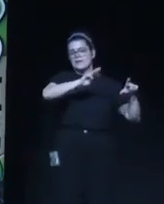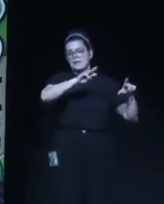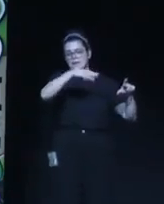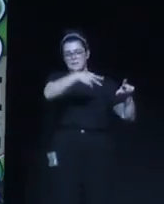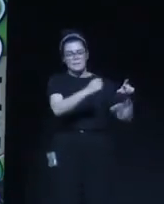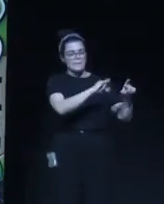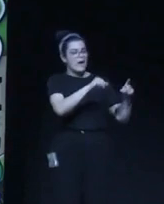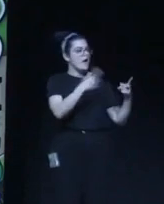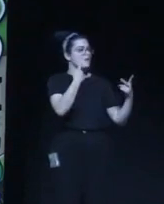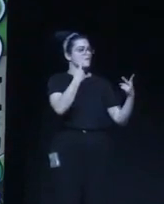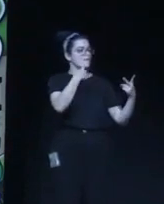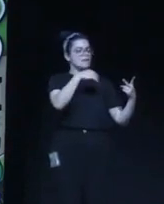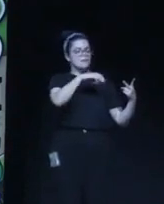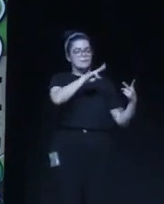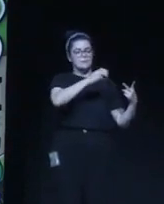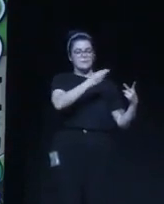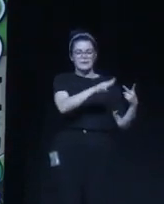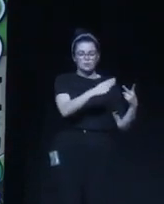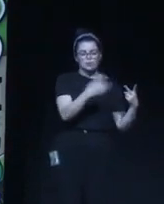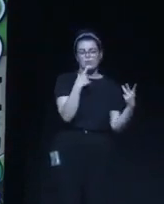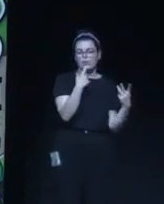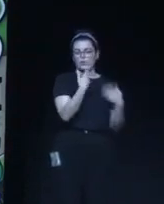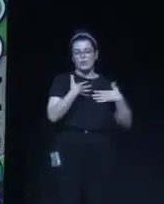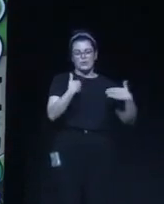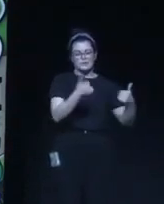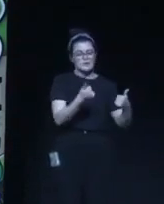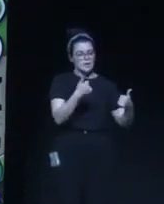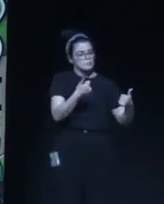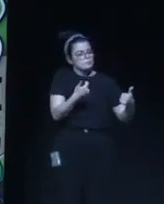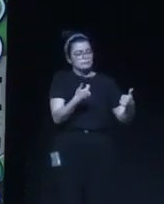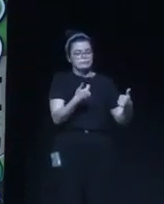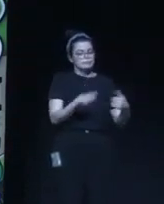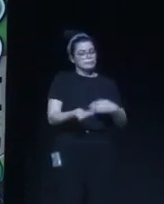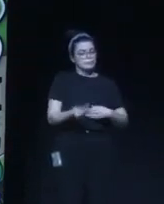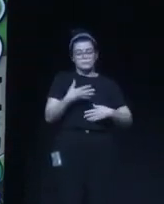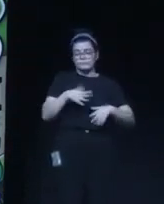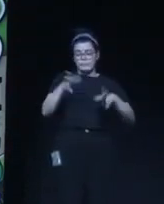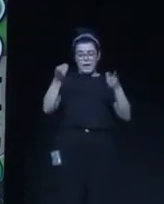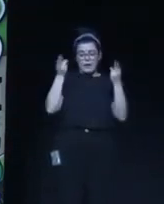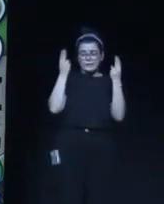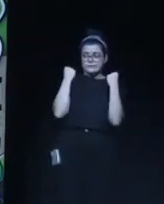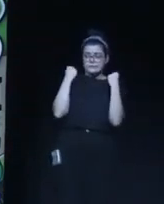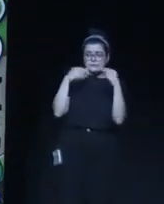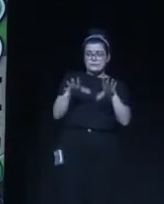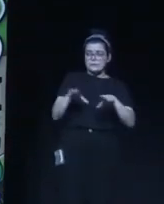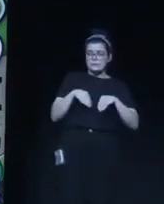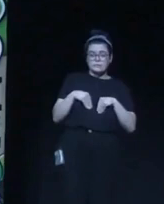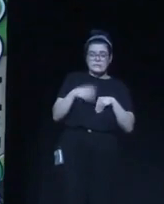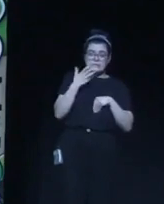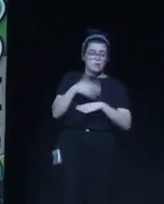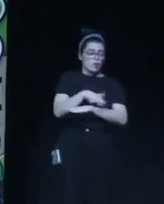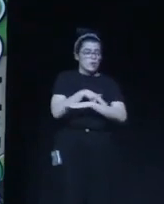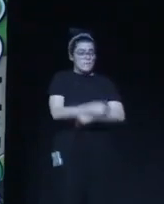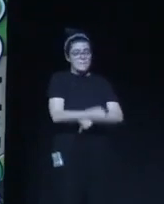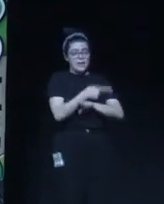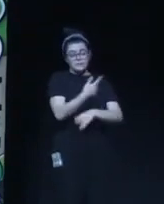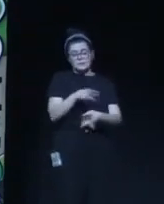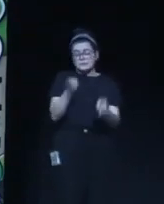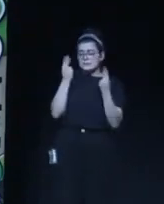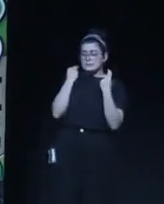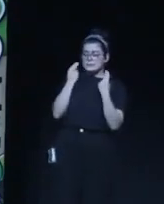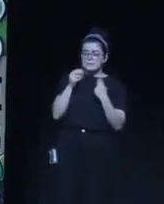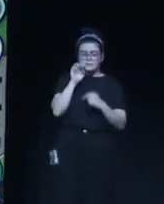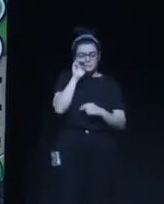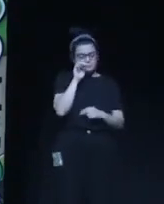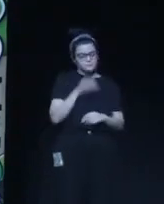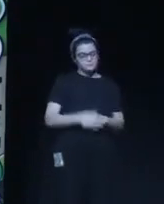pues no tengan otra que, pues, tragarse lo que quieran hacer y tragarse el petróleo. Mira, la